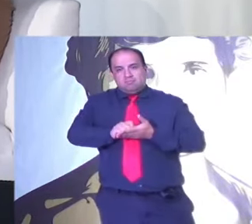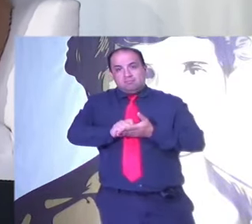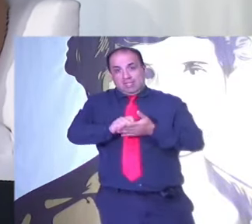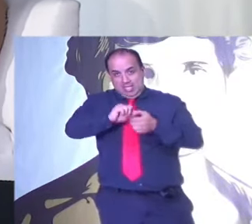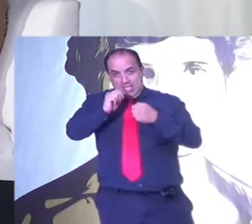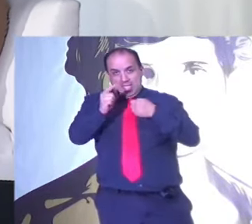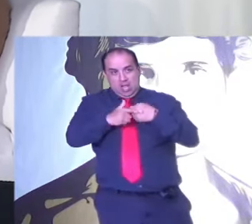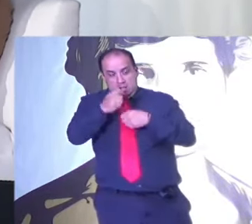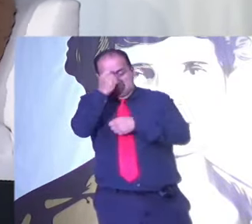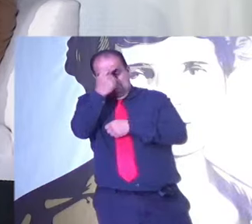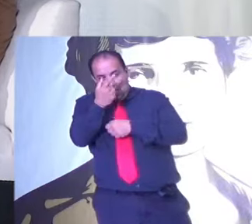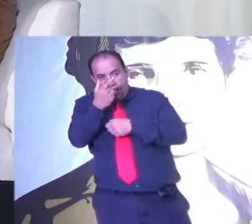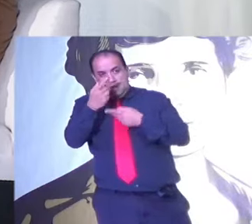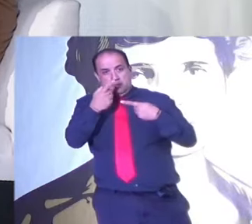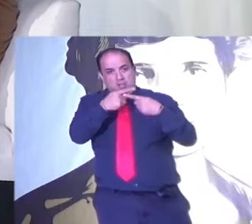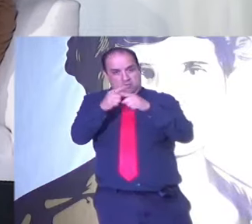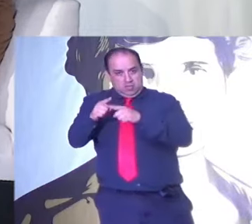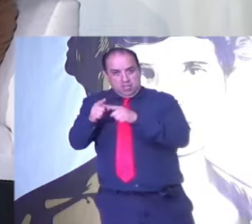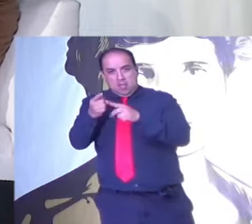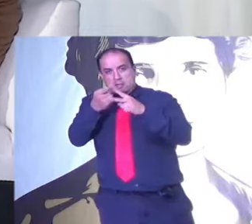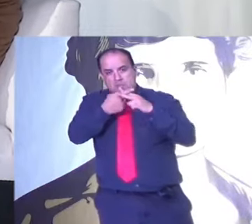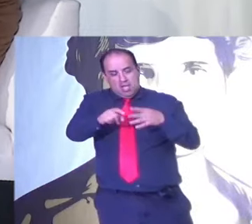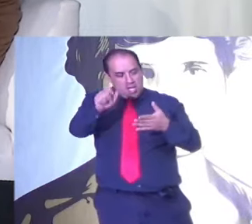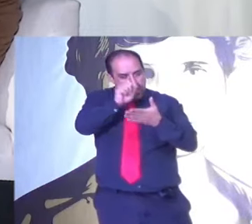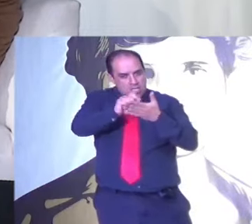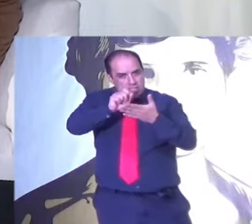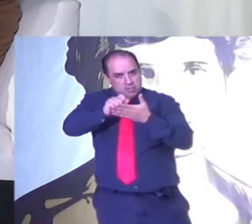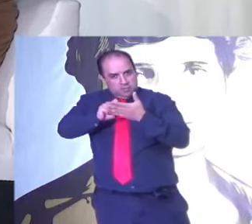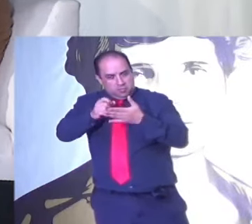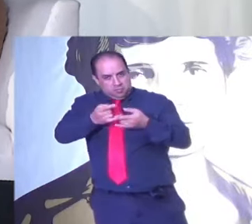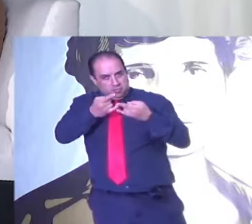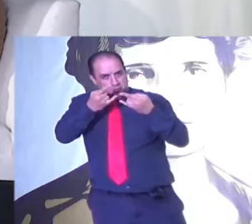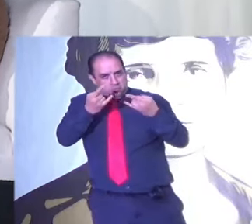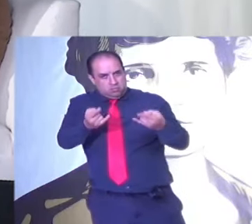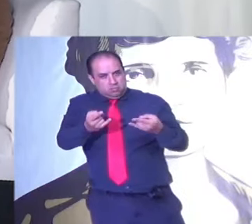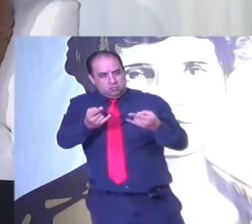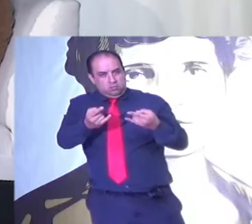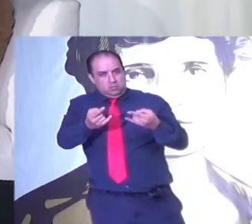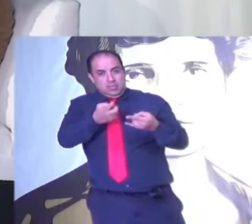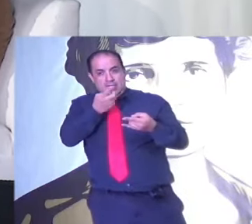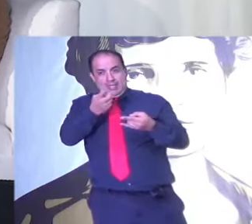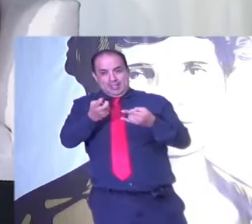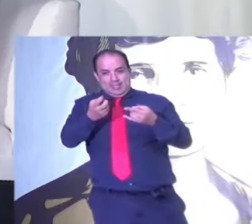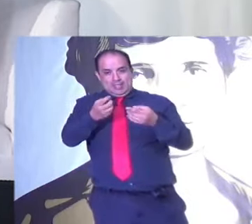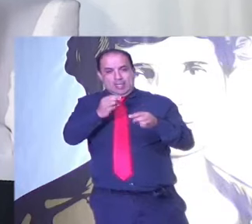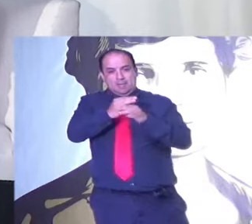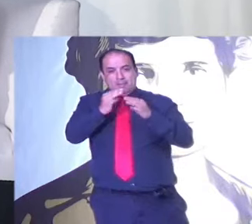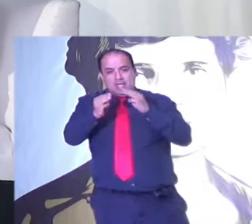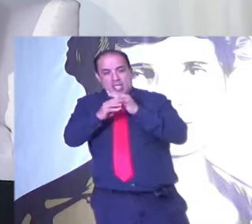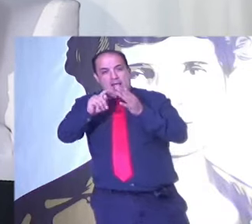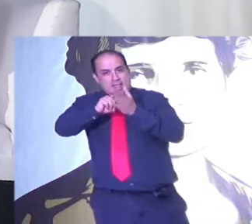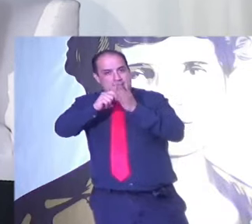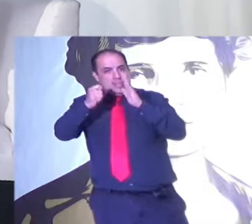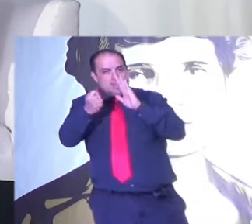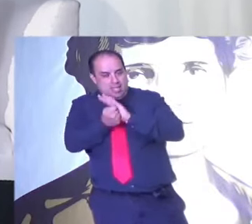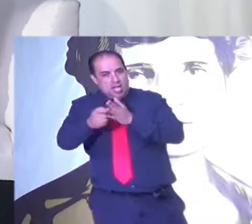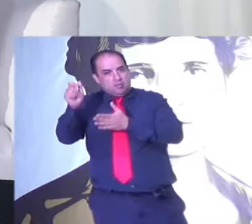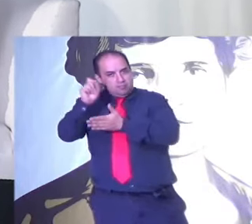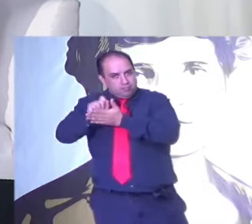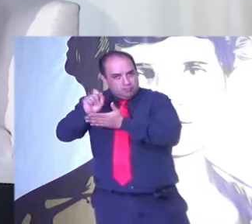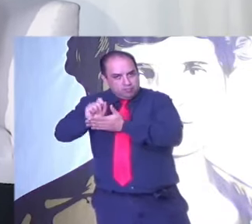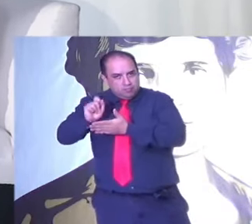cuando autores se ponen a hacer narrativa en la que los dispositivos, la técnica, digamos, del narrador